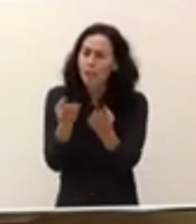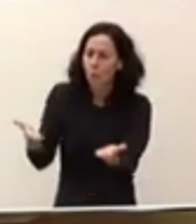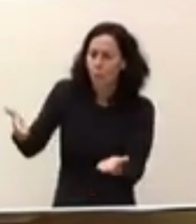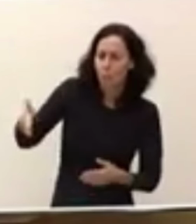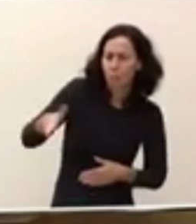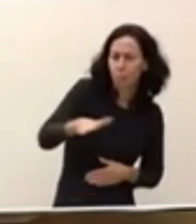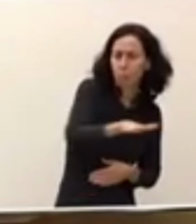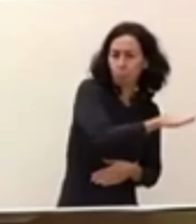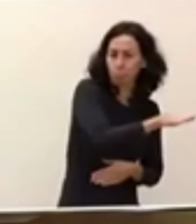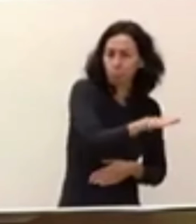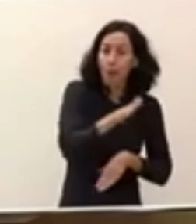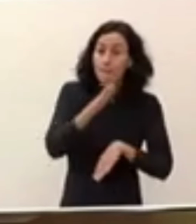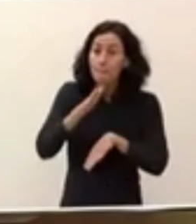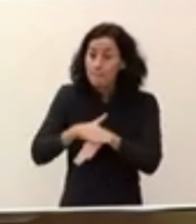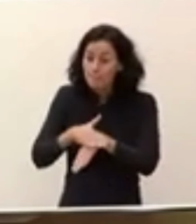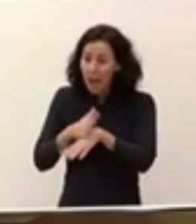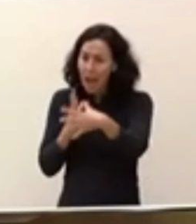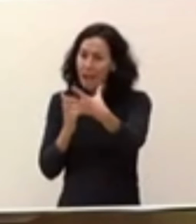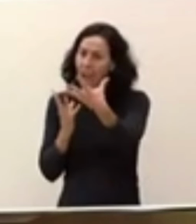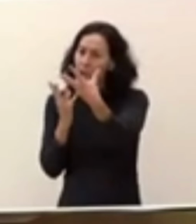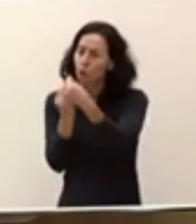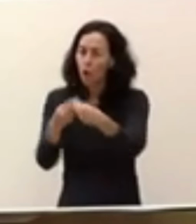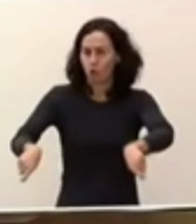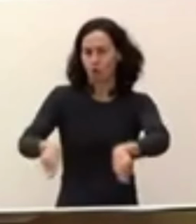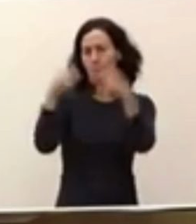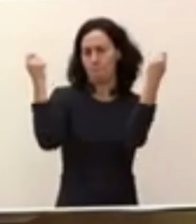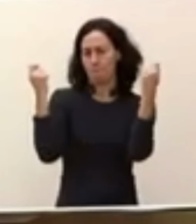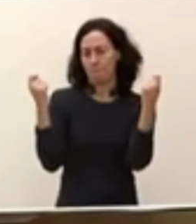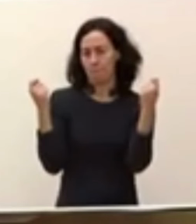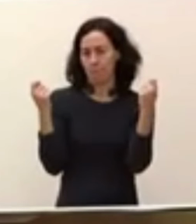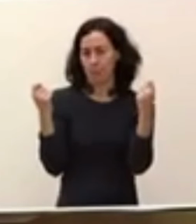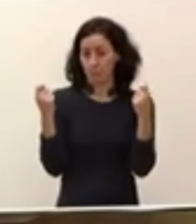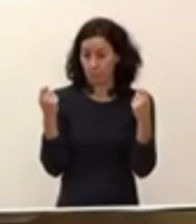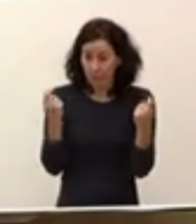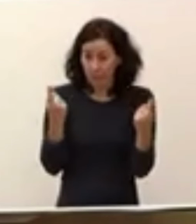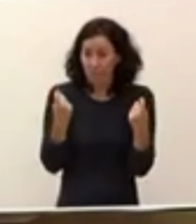Pues bien, ¿cuántos niños van a ser demasiados? ¿Cuándo vamos a romper con el sionismo criminal?